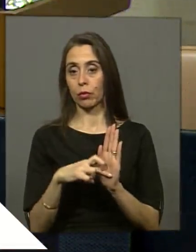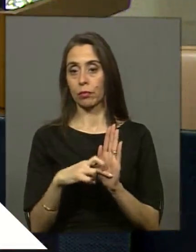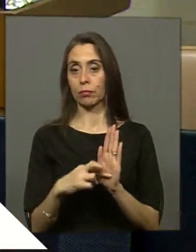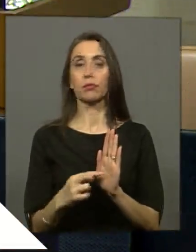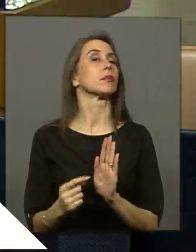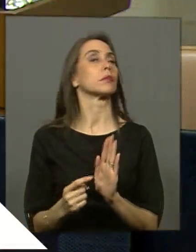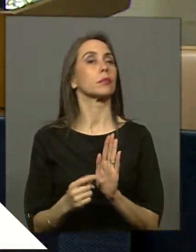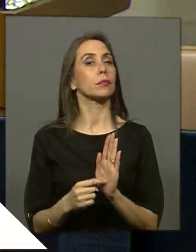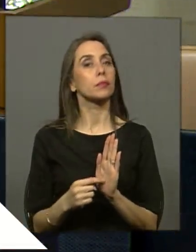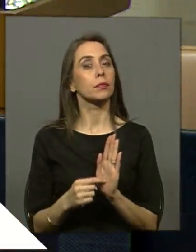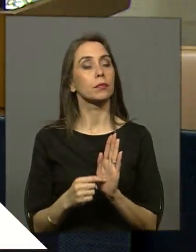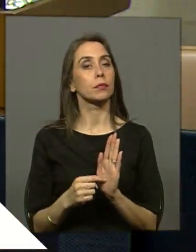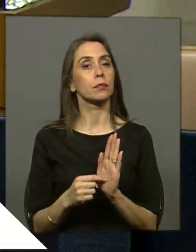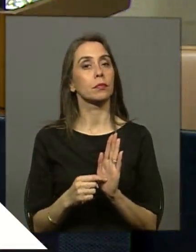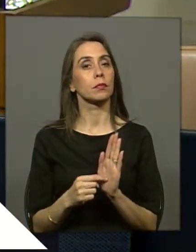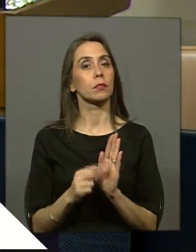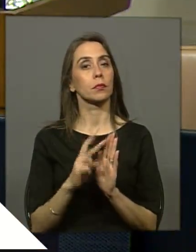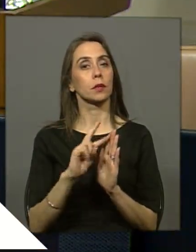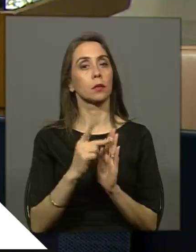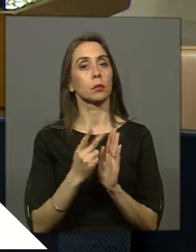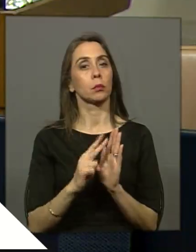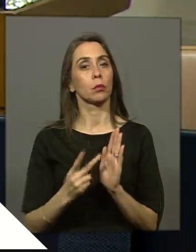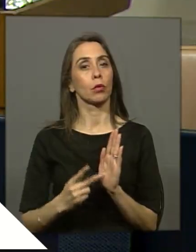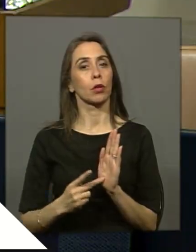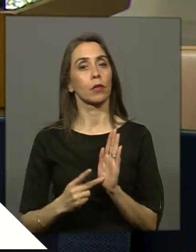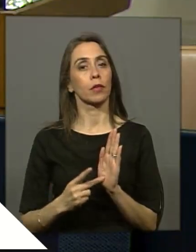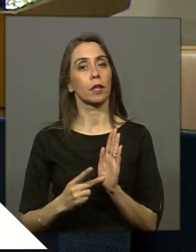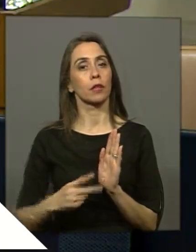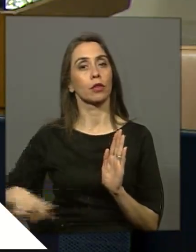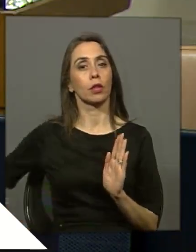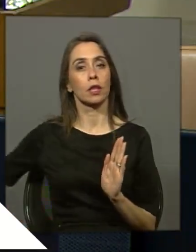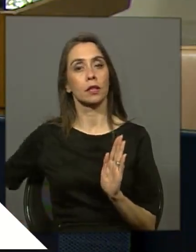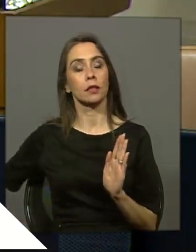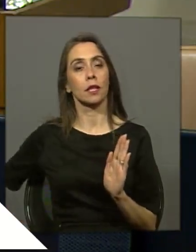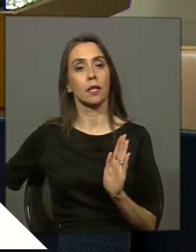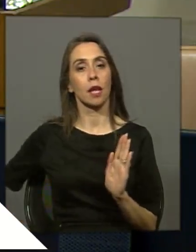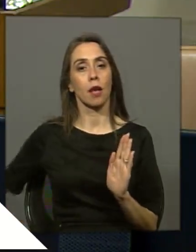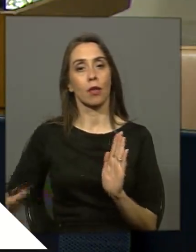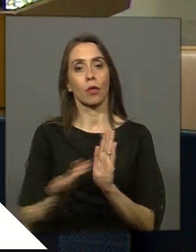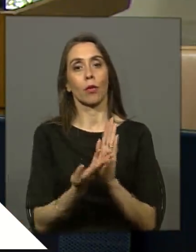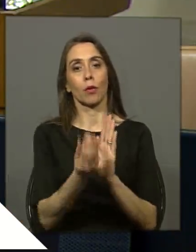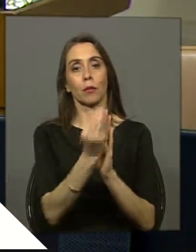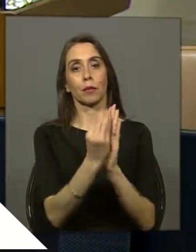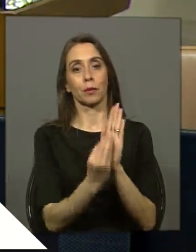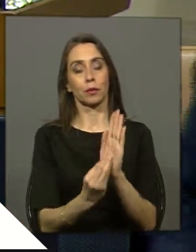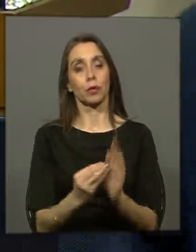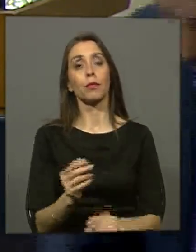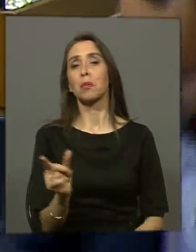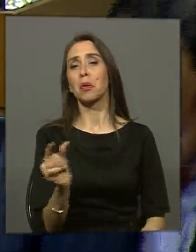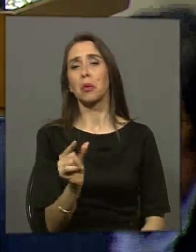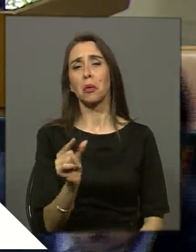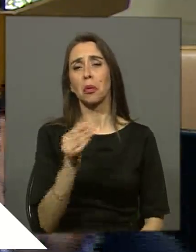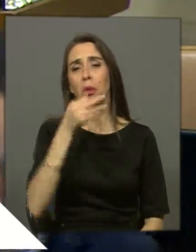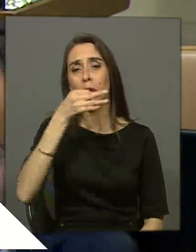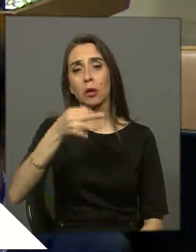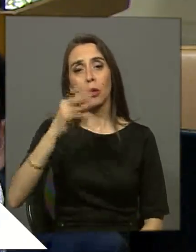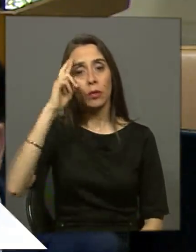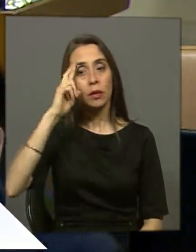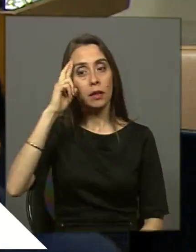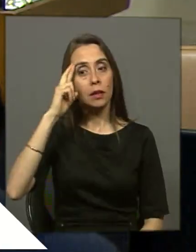y las modificaciones que vienen del senado brevemente quiero recordar que